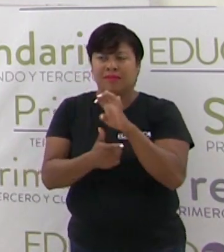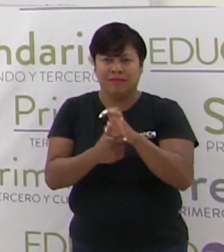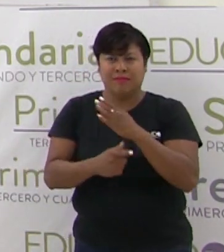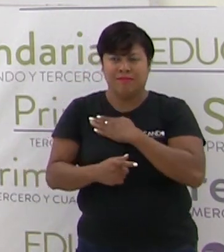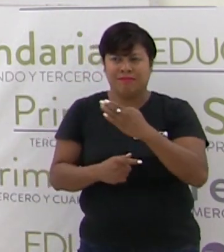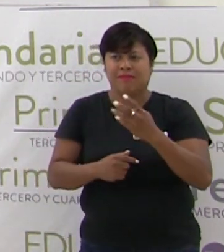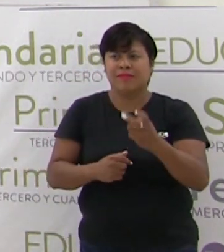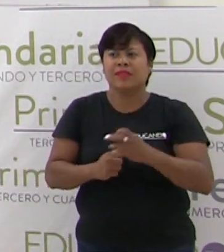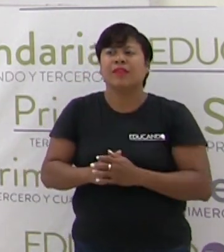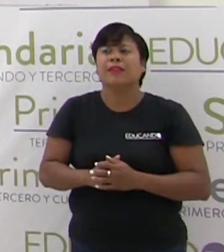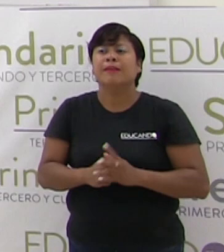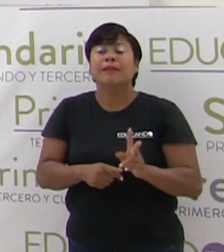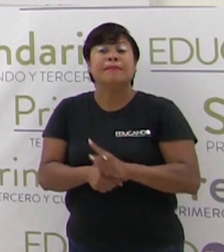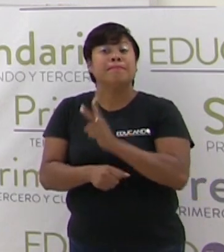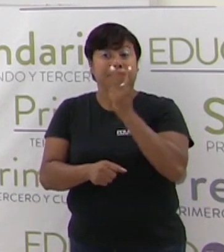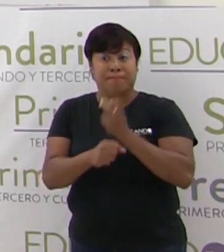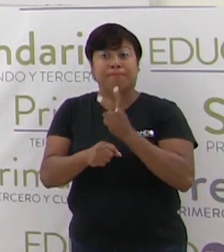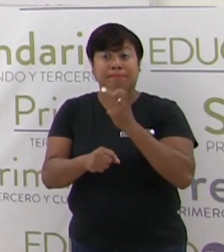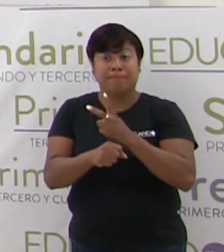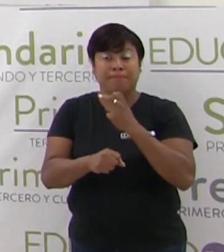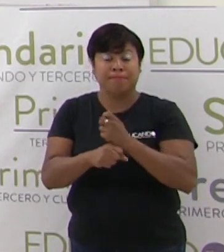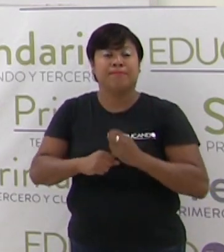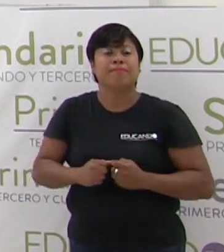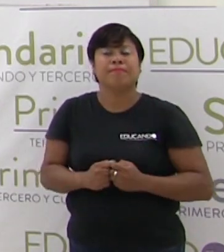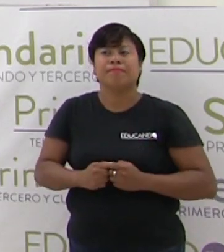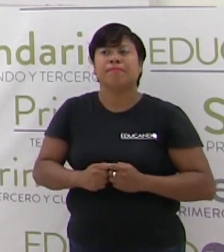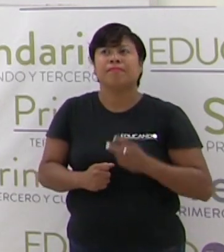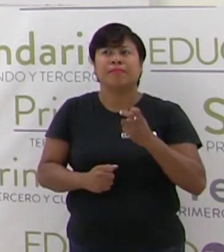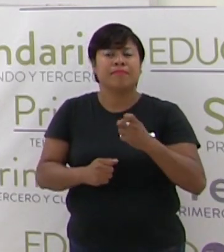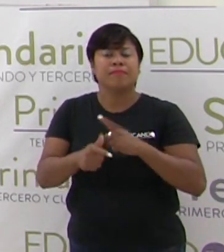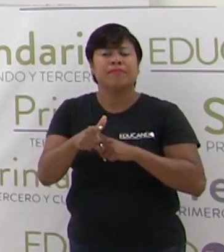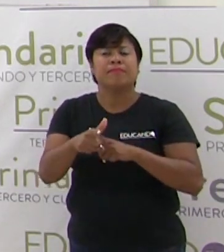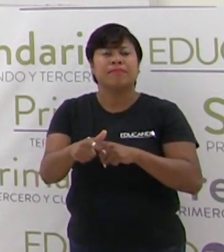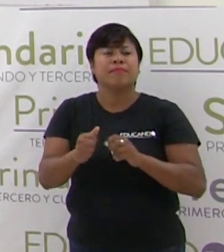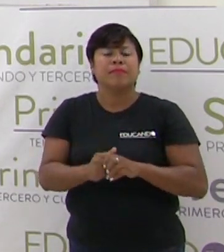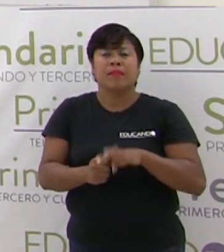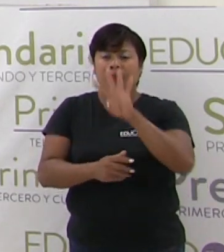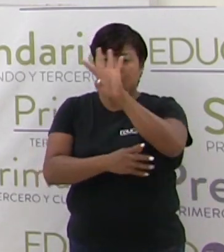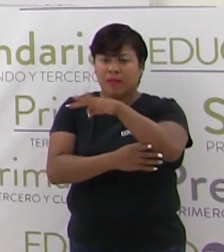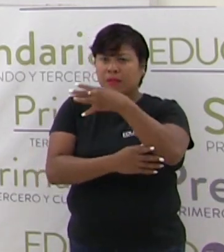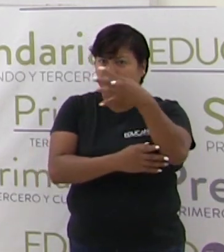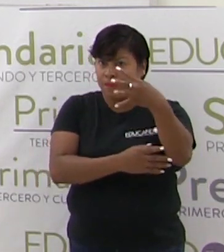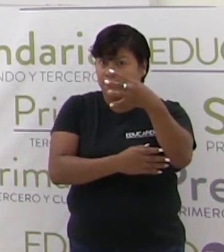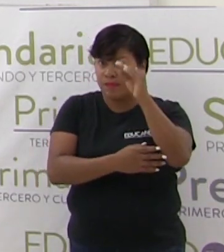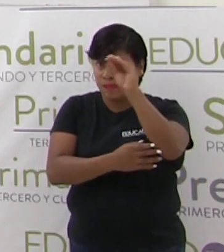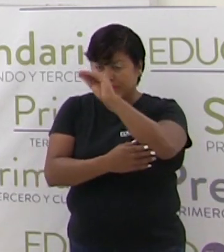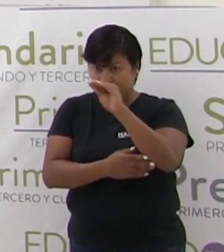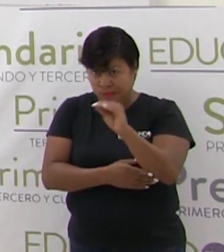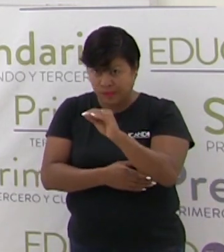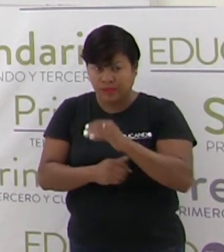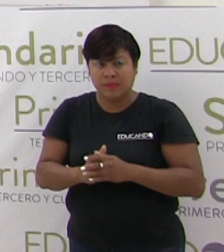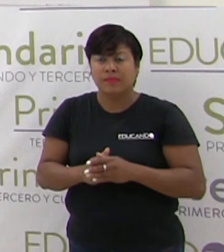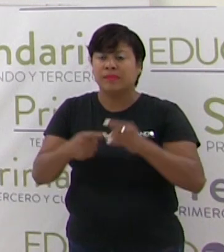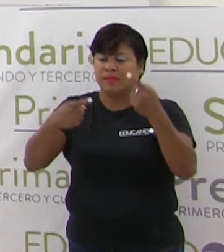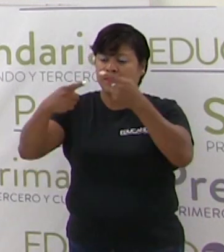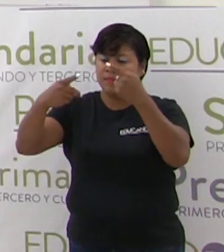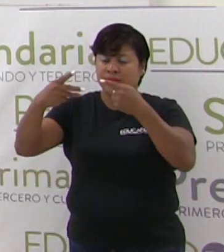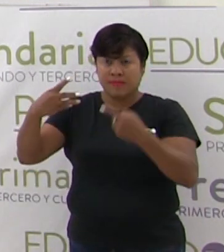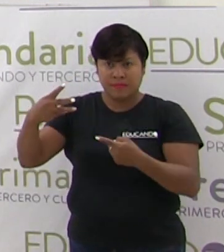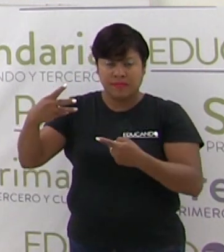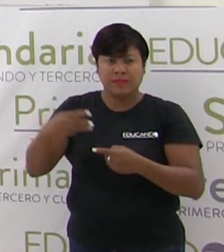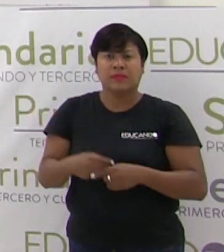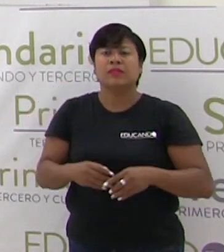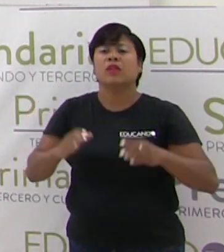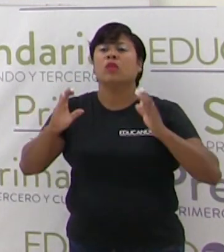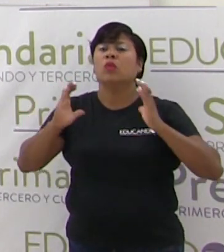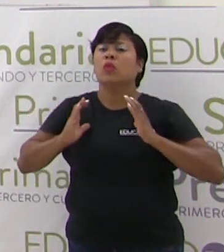bueno, ahora el segundo sería la estructura. La estructura es el